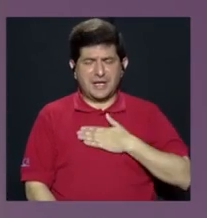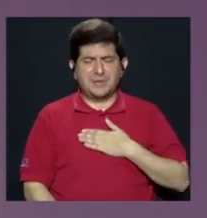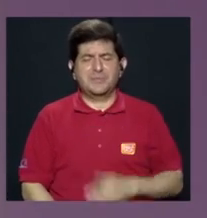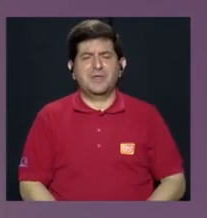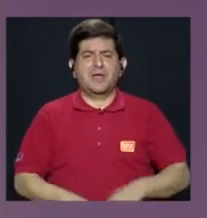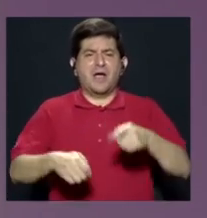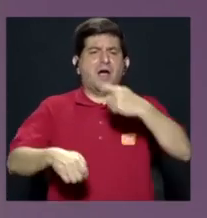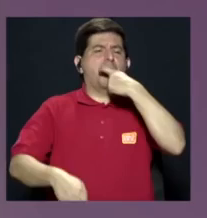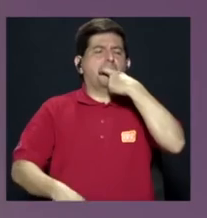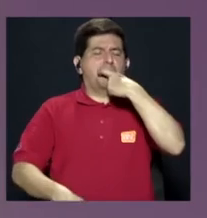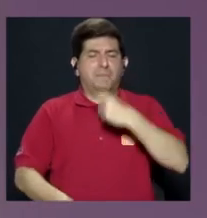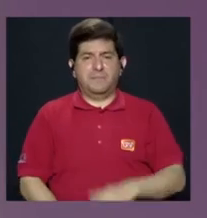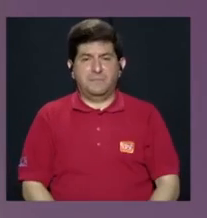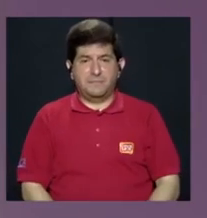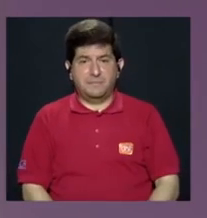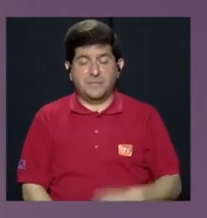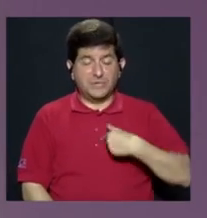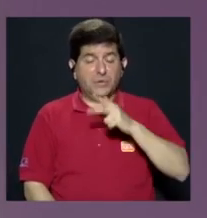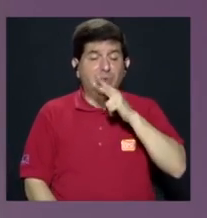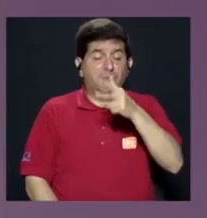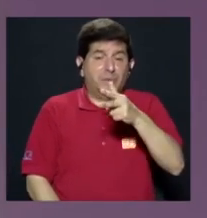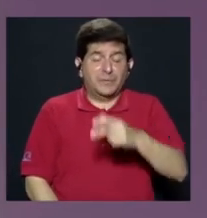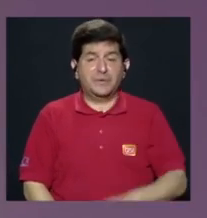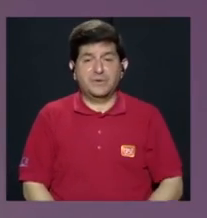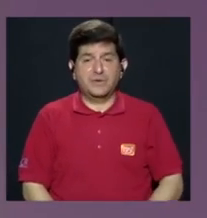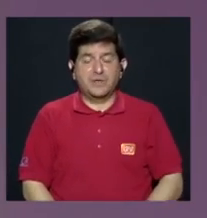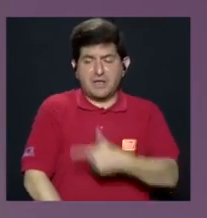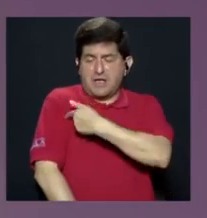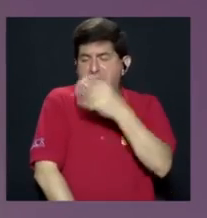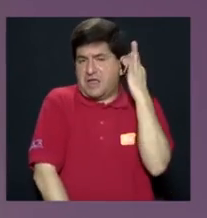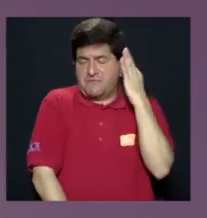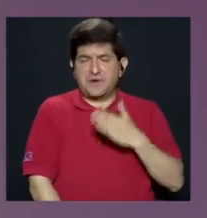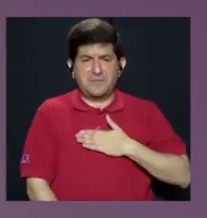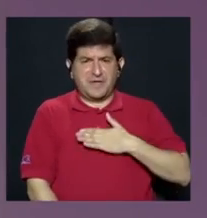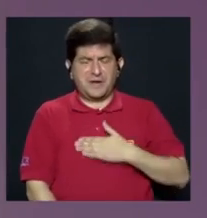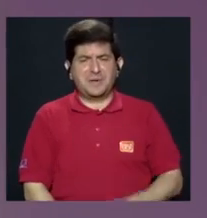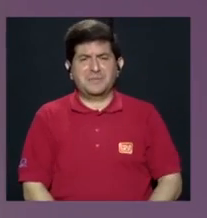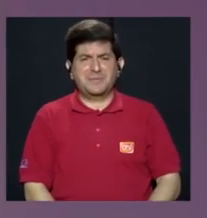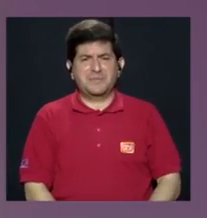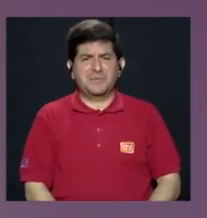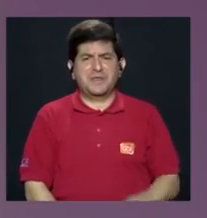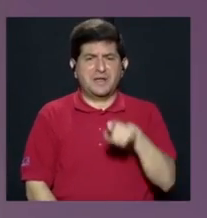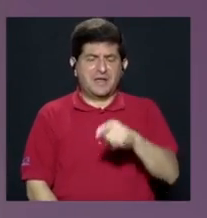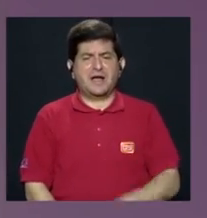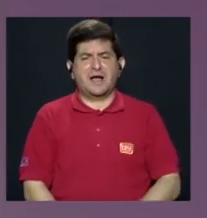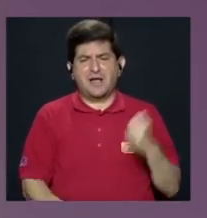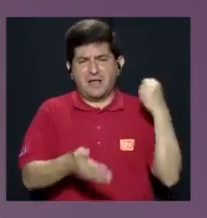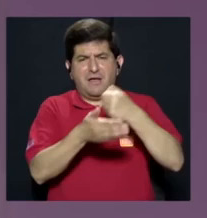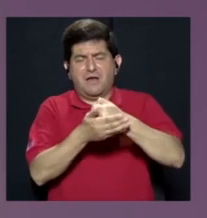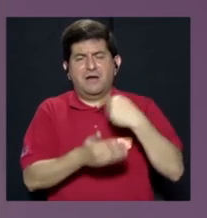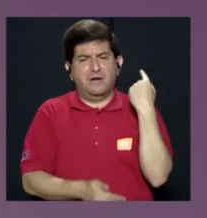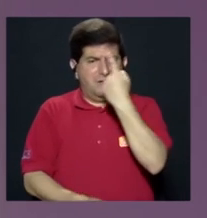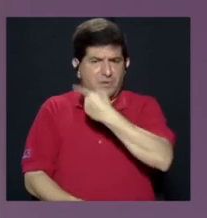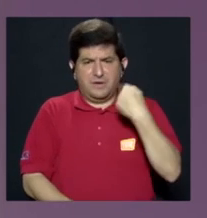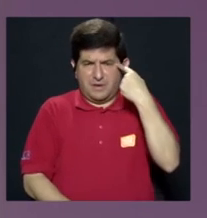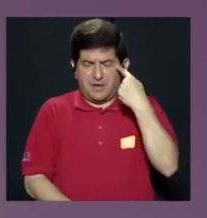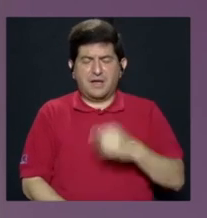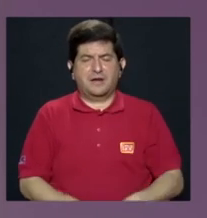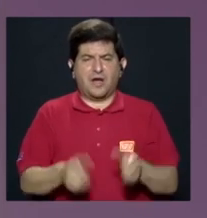en la boca. O sea, yo me vomité y la enfermera, no sé quién era, me pasó un trapo por la cara y me lo tiró de nuevo por la cara y me lo pegó en la